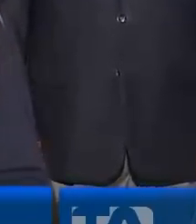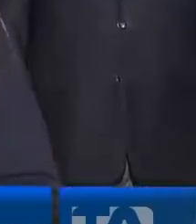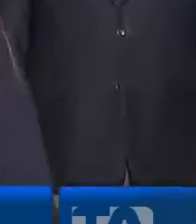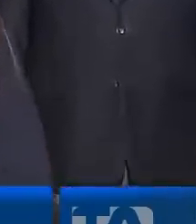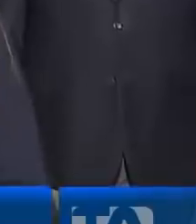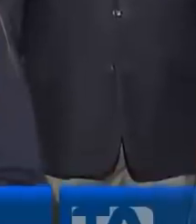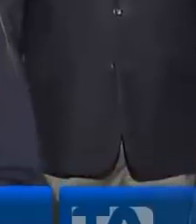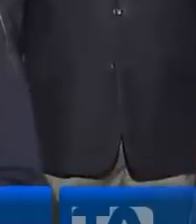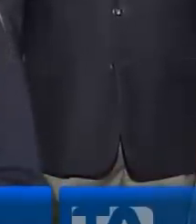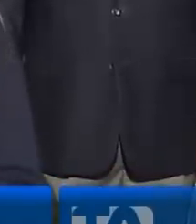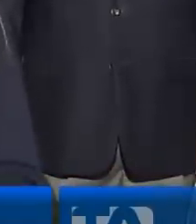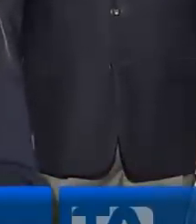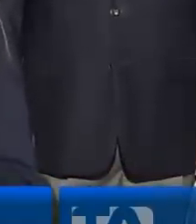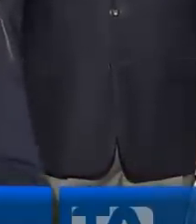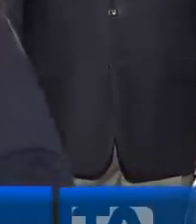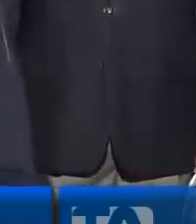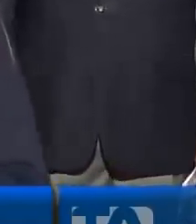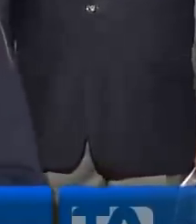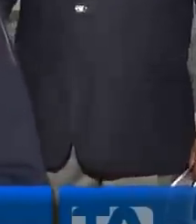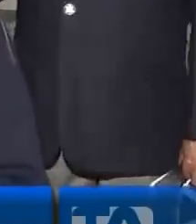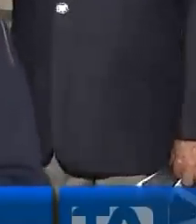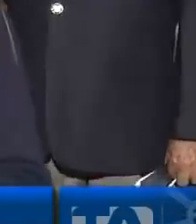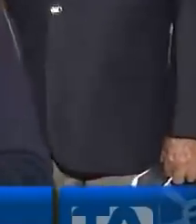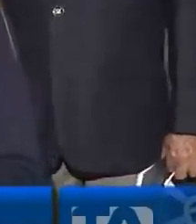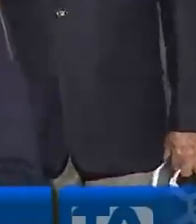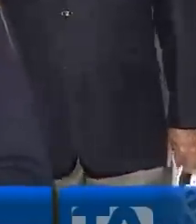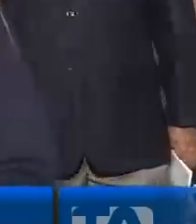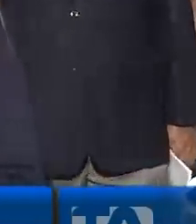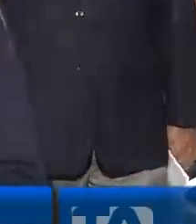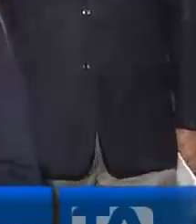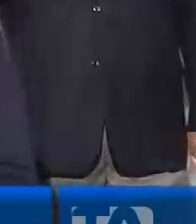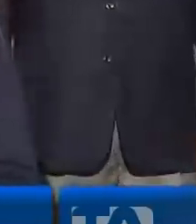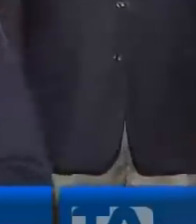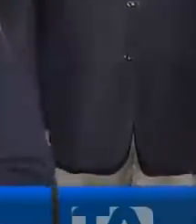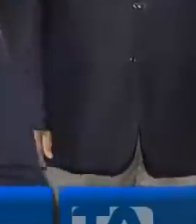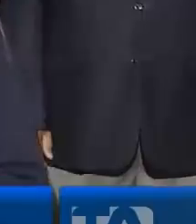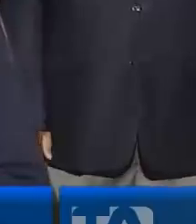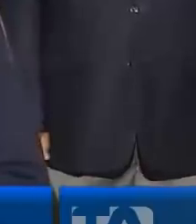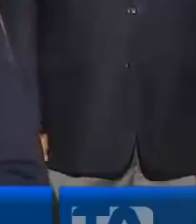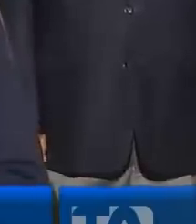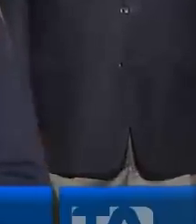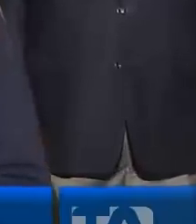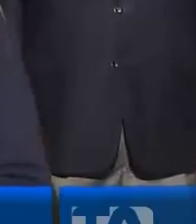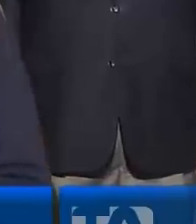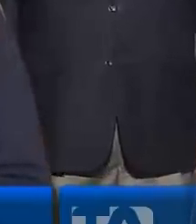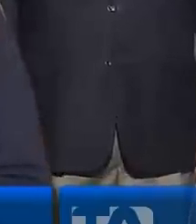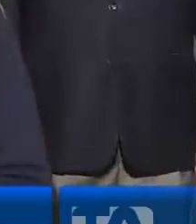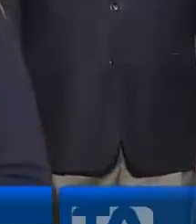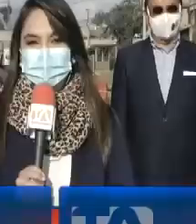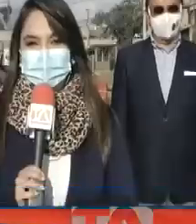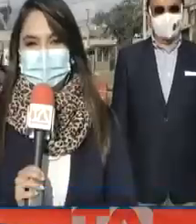Son algunos los pedidos que ellos tienen, pero más adelante les vamos a contar de qué se tratan y el pedido expreso de los vecinos.